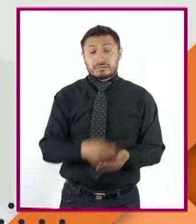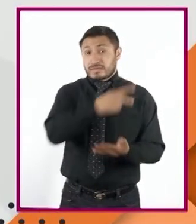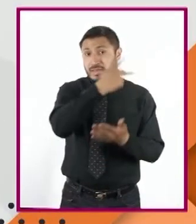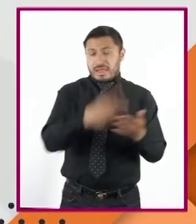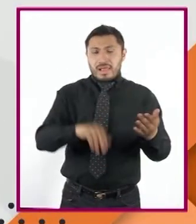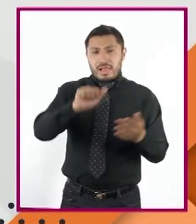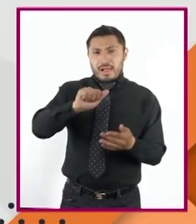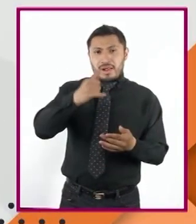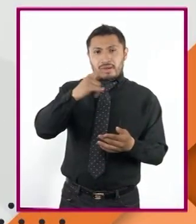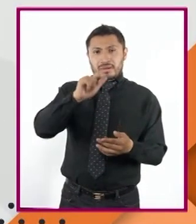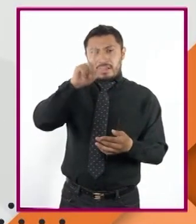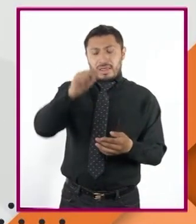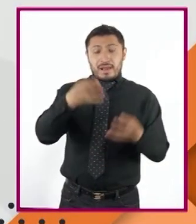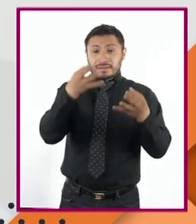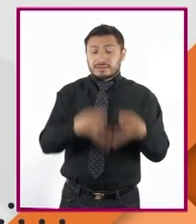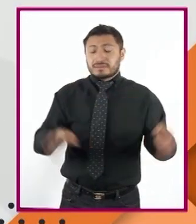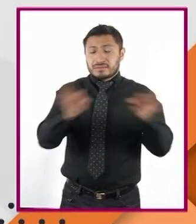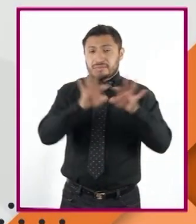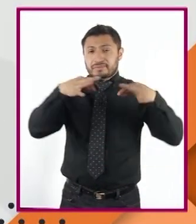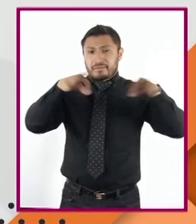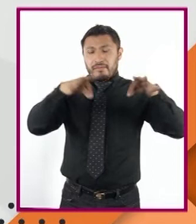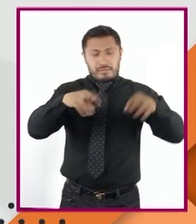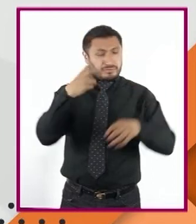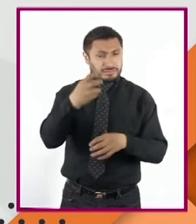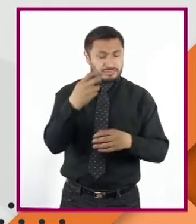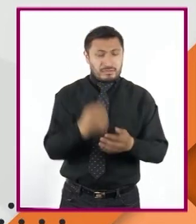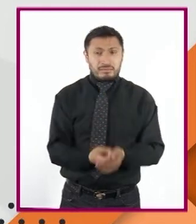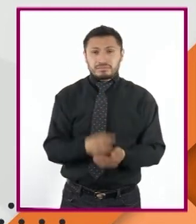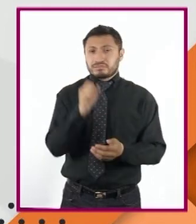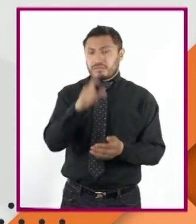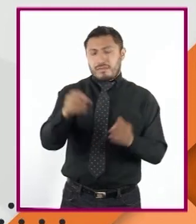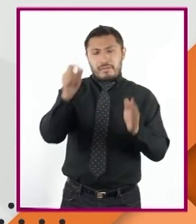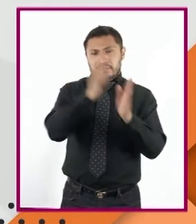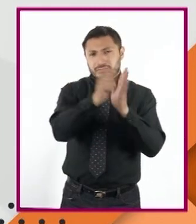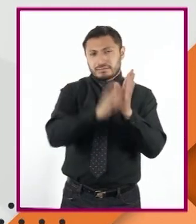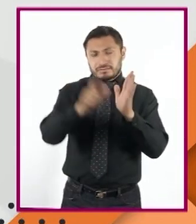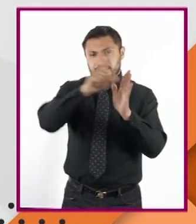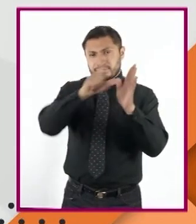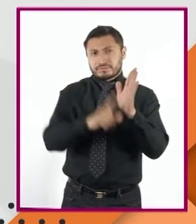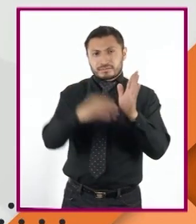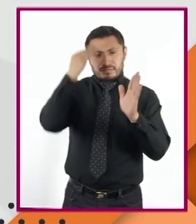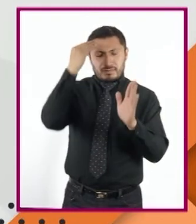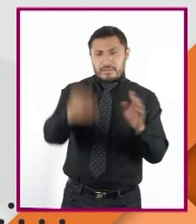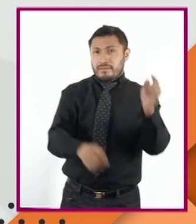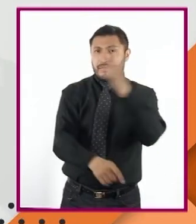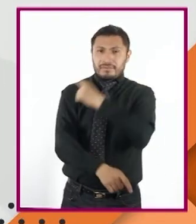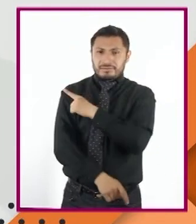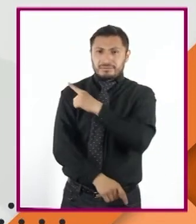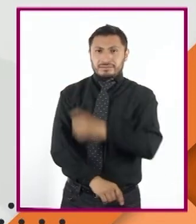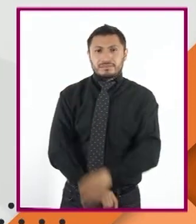Ayala fue un documento fundamental de este proceso, también lo incorporaremos en la línea del tiempo.